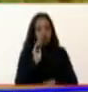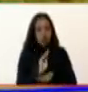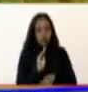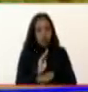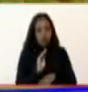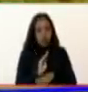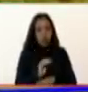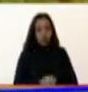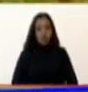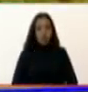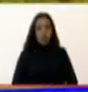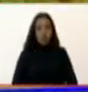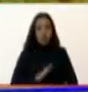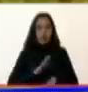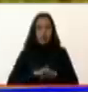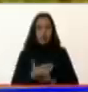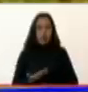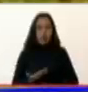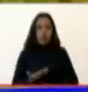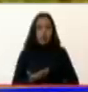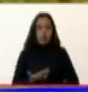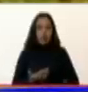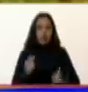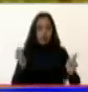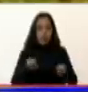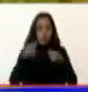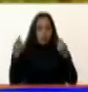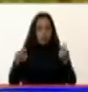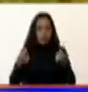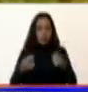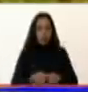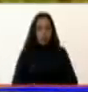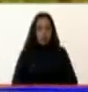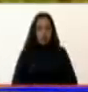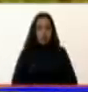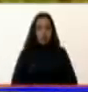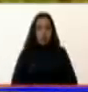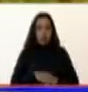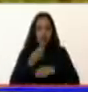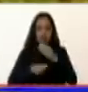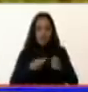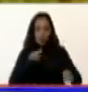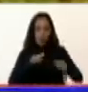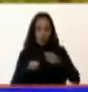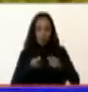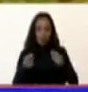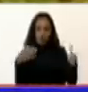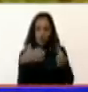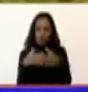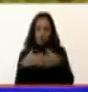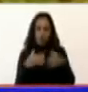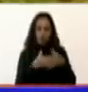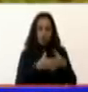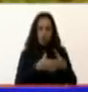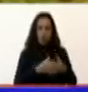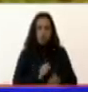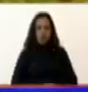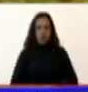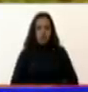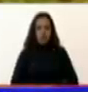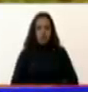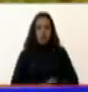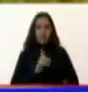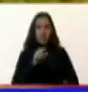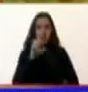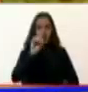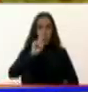ambas cosas, la gran prensa controlada por esa oligarquía mediática y las ONGs, algunas de las cuales son